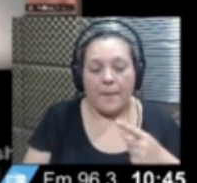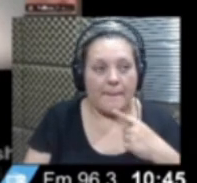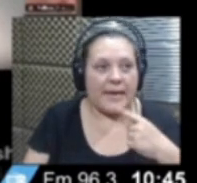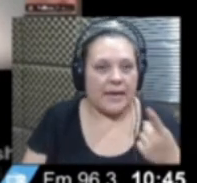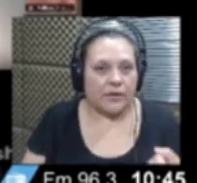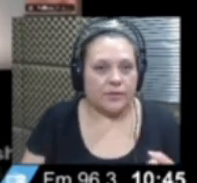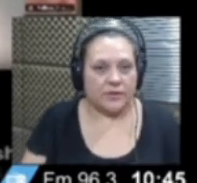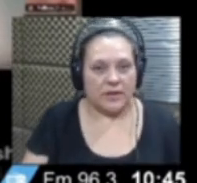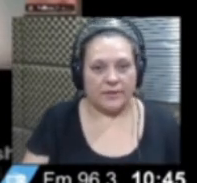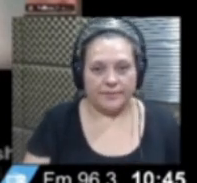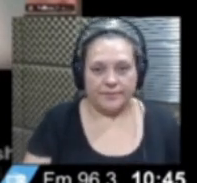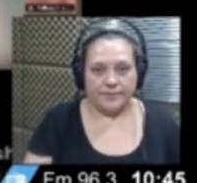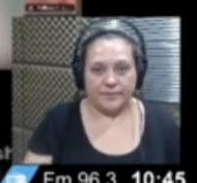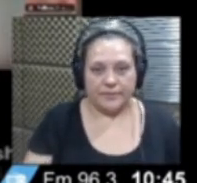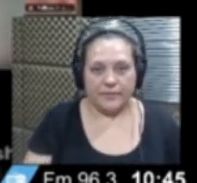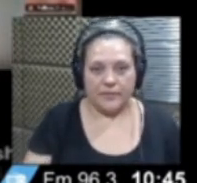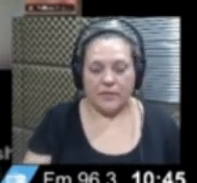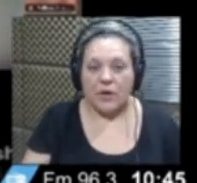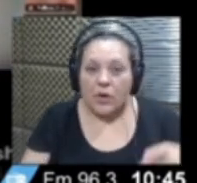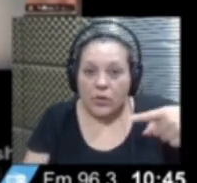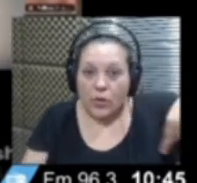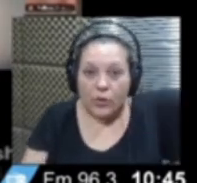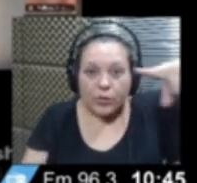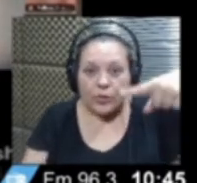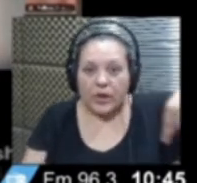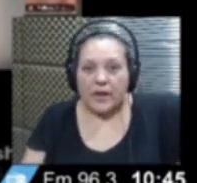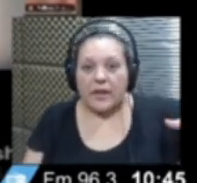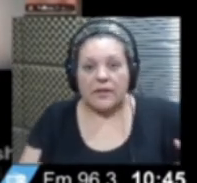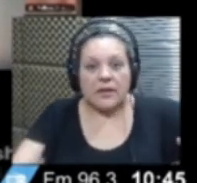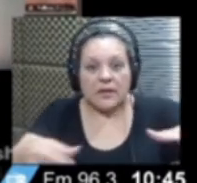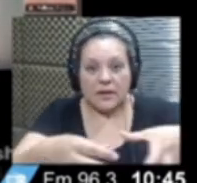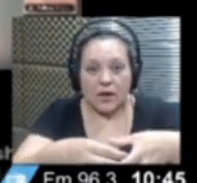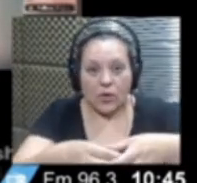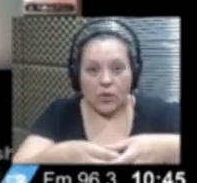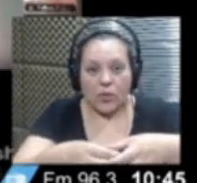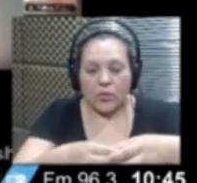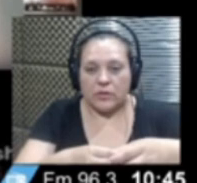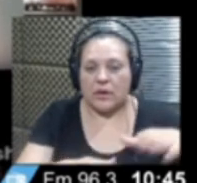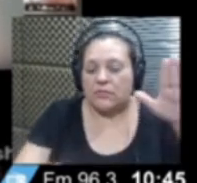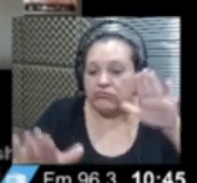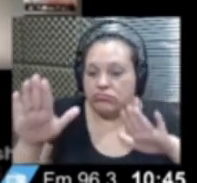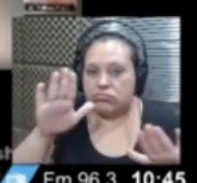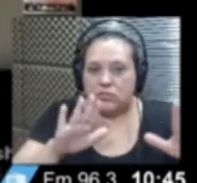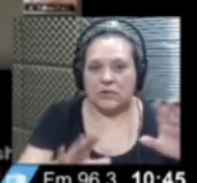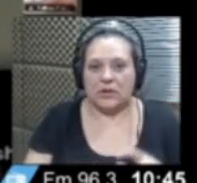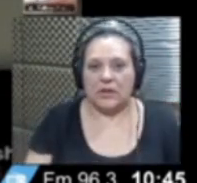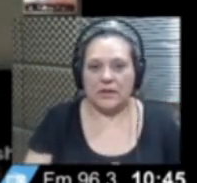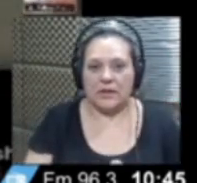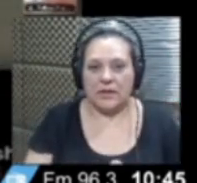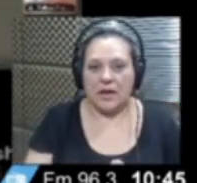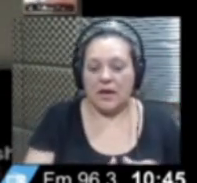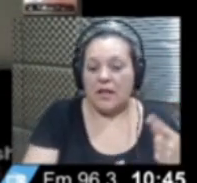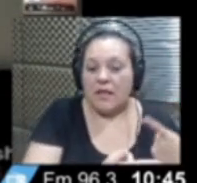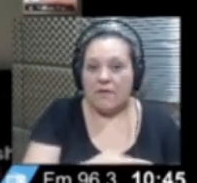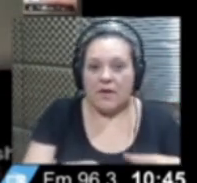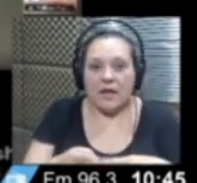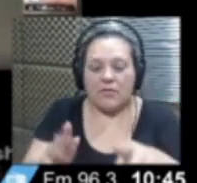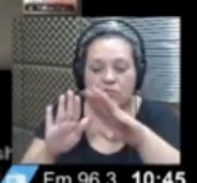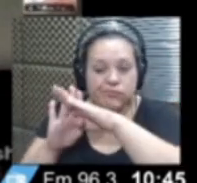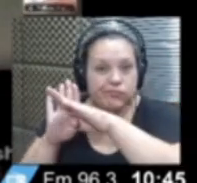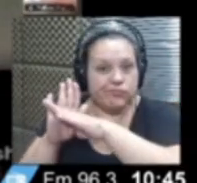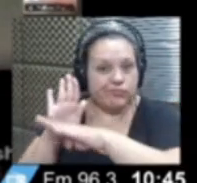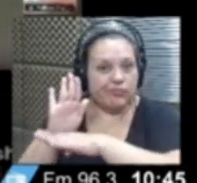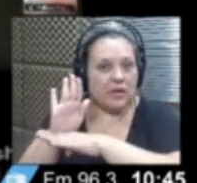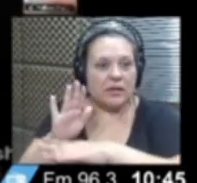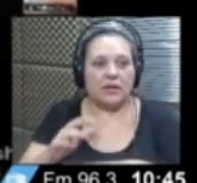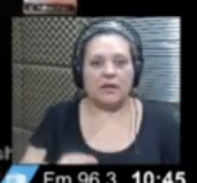planificar, a organizar actividades, a divertirse, ¿por qué no?, a conversar, ¿Cuántos suelen ser? ¿Qué son una